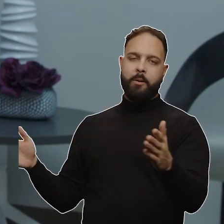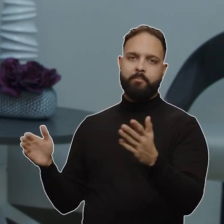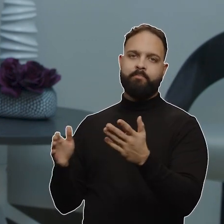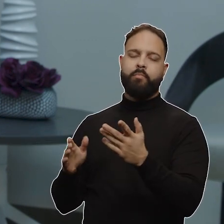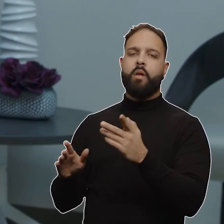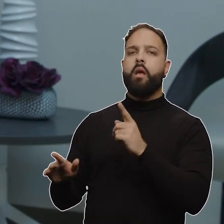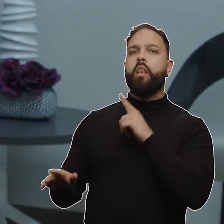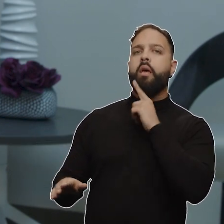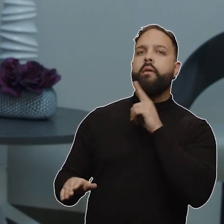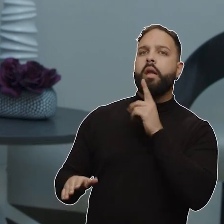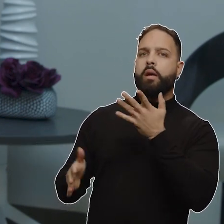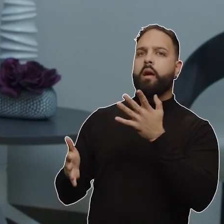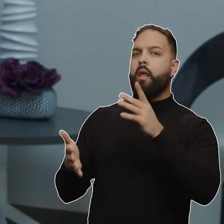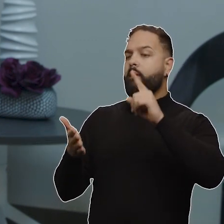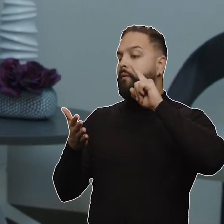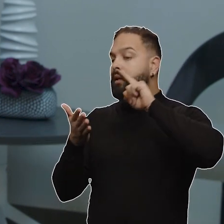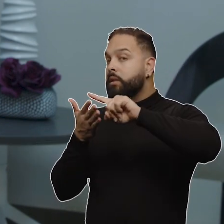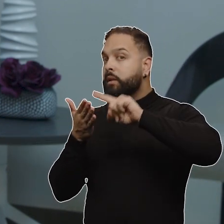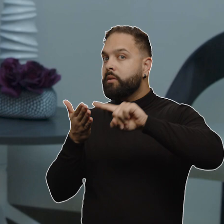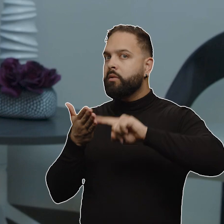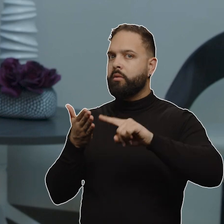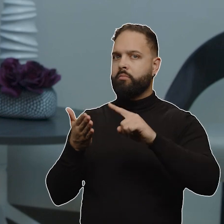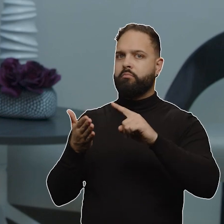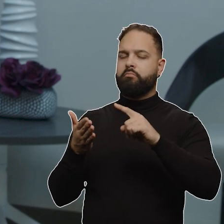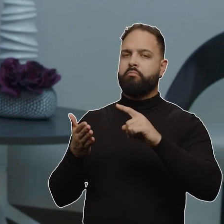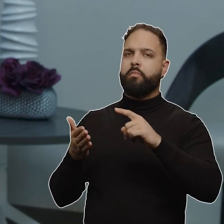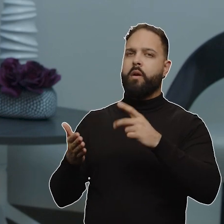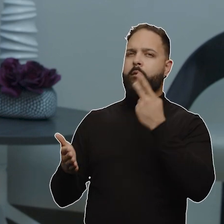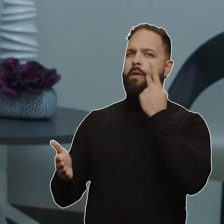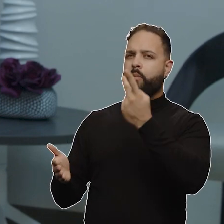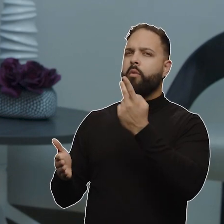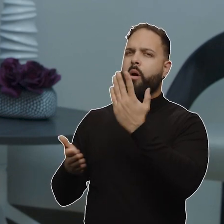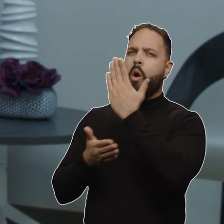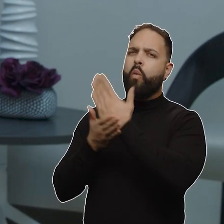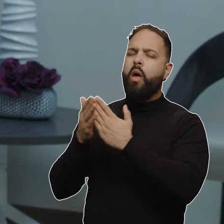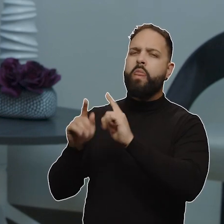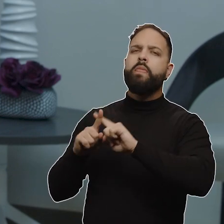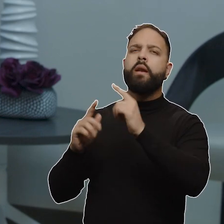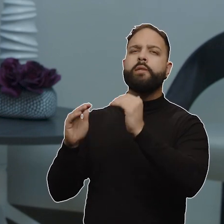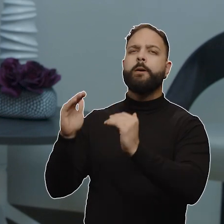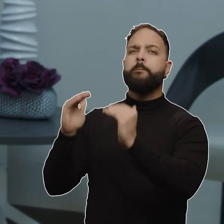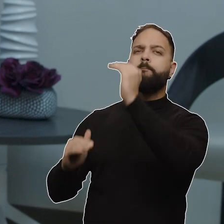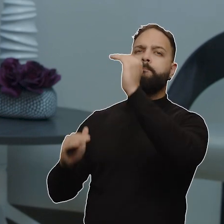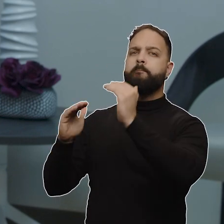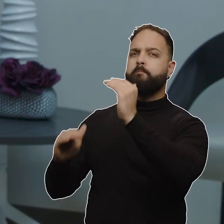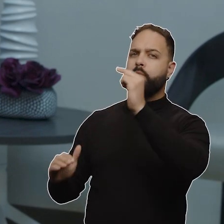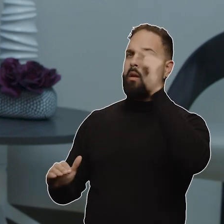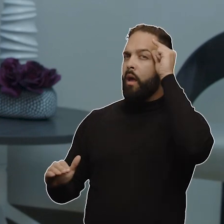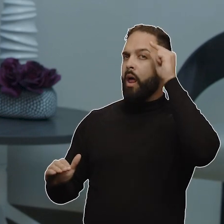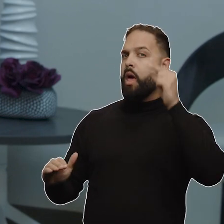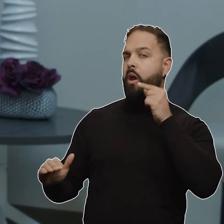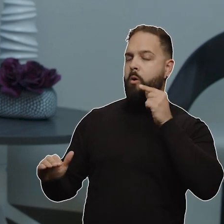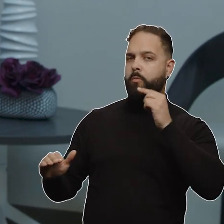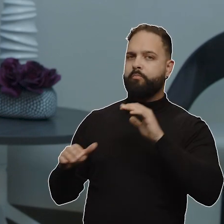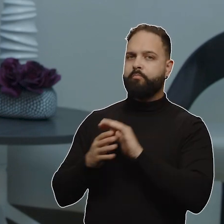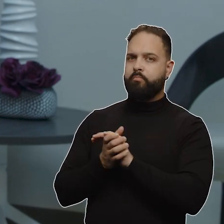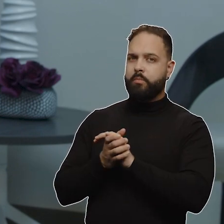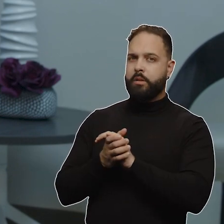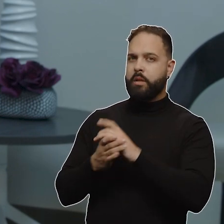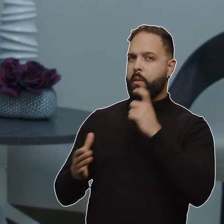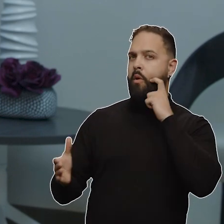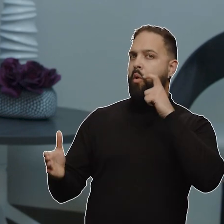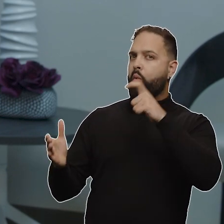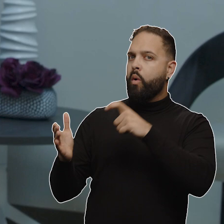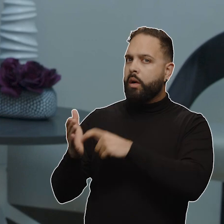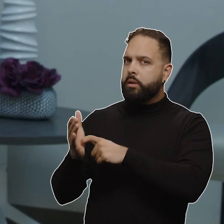raza humana, la realidad es que la investigación social nos indica que en efecto hay unas diferencias, principalmente por género. Y